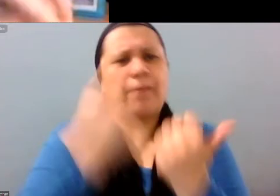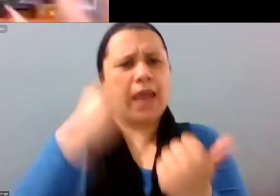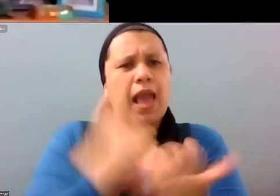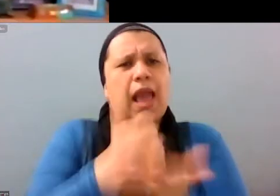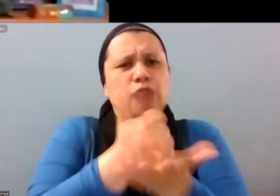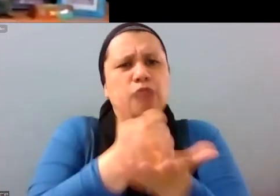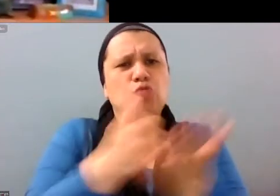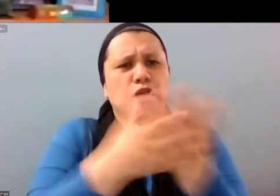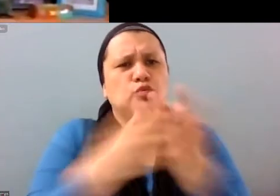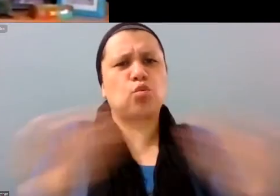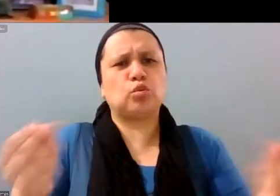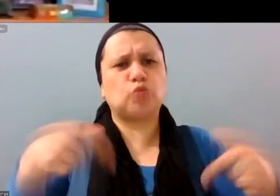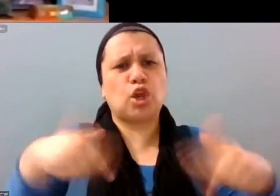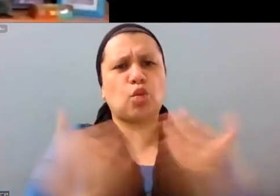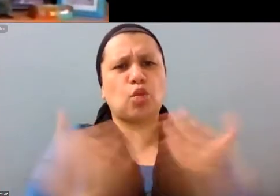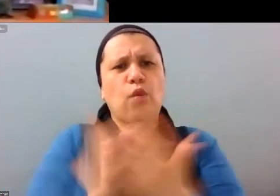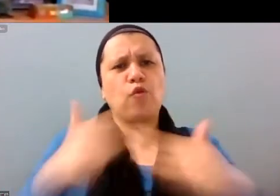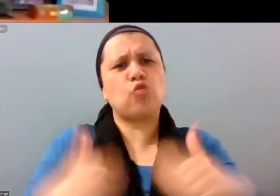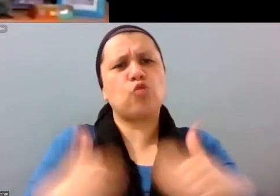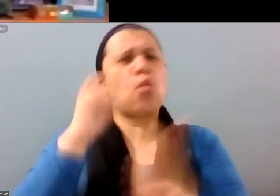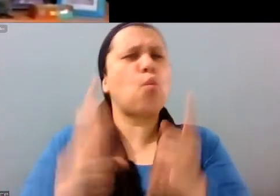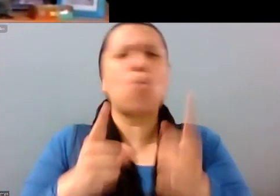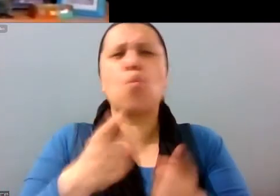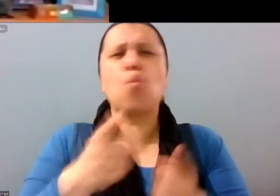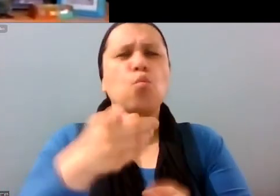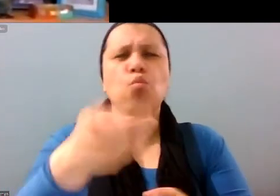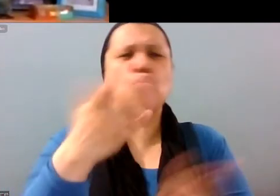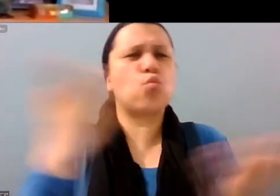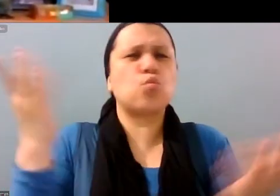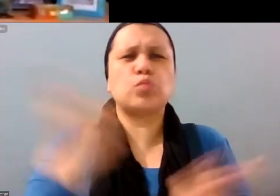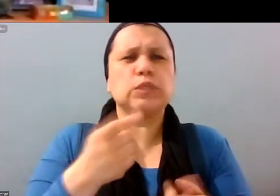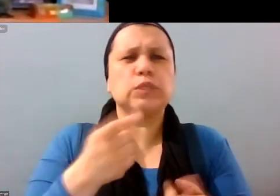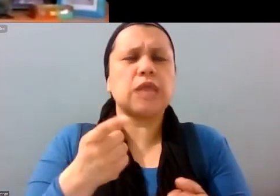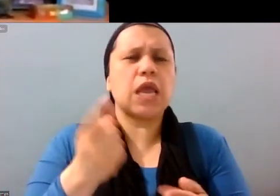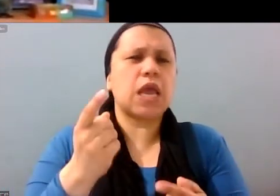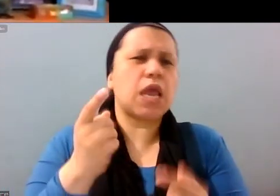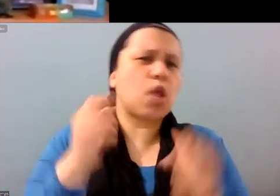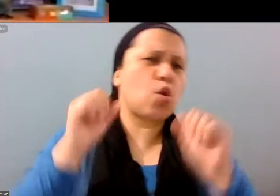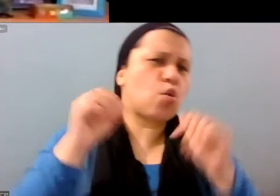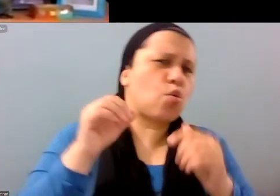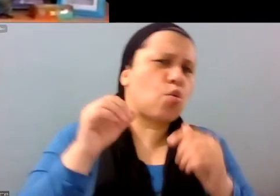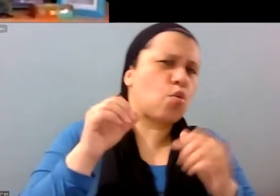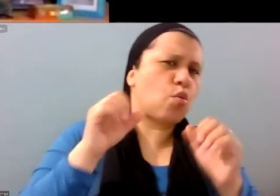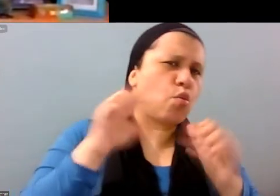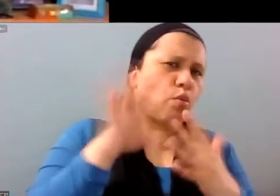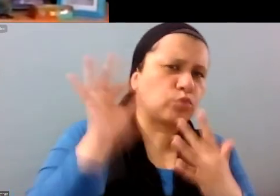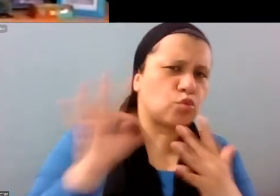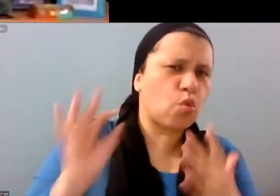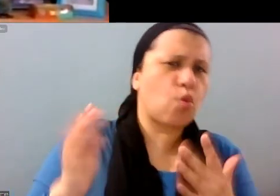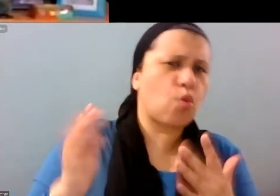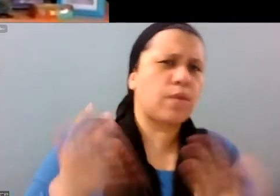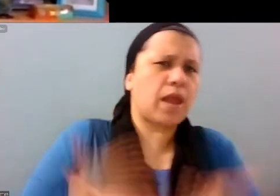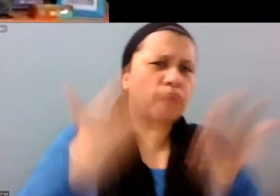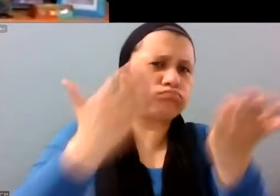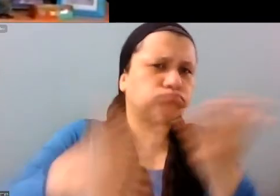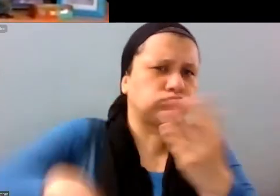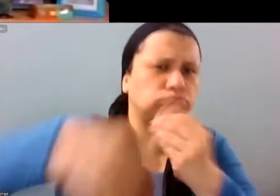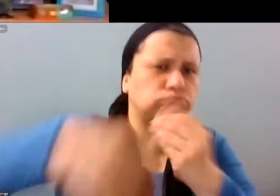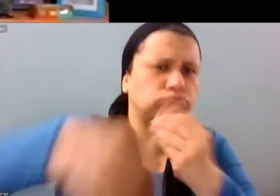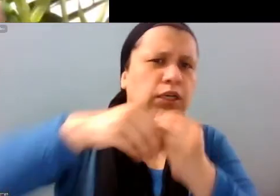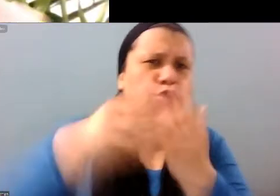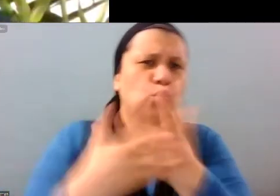reto qué recursos qué opciones tienen o han pensado para sumar a la solución bueno